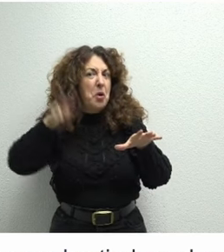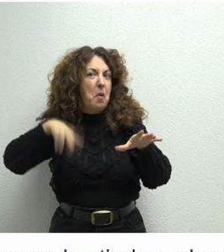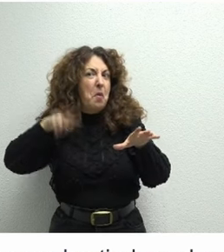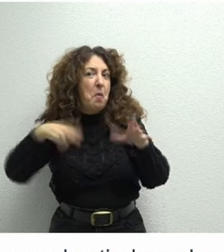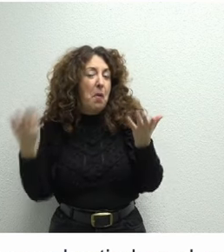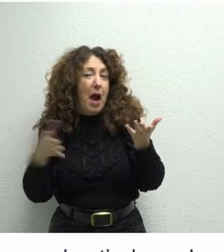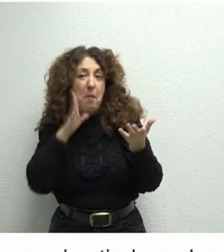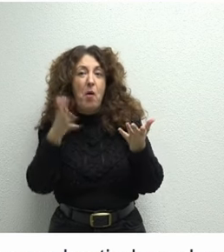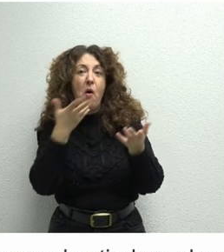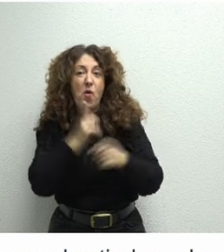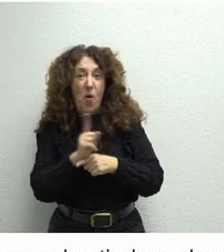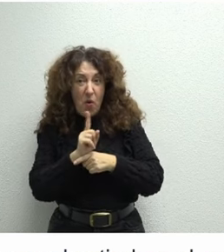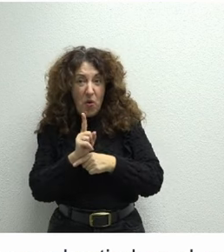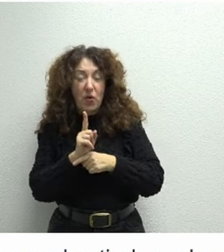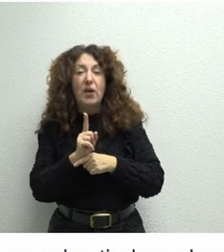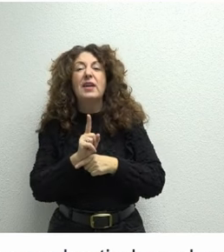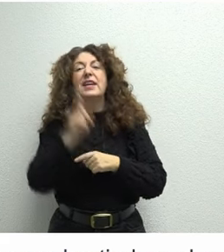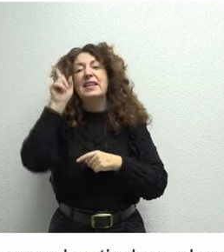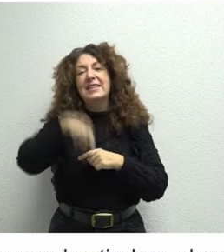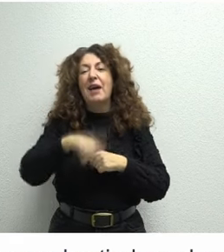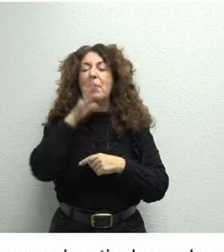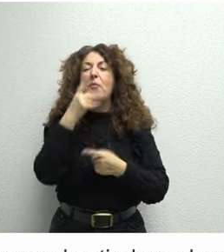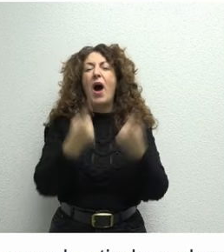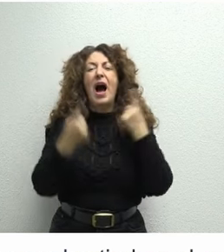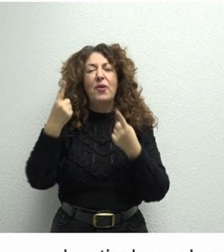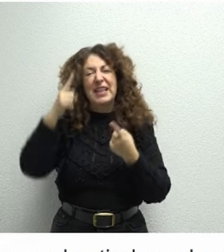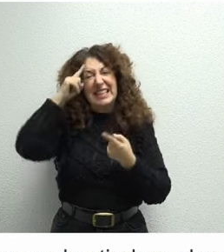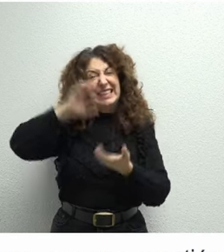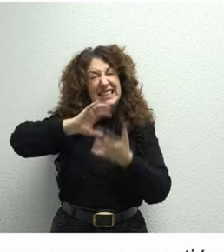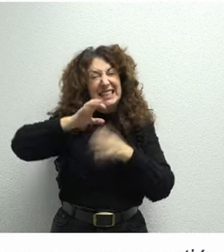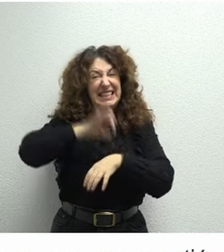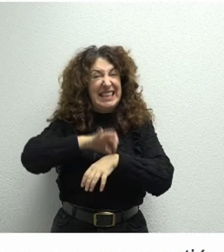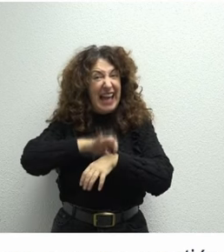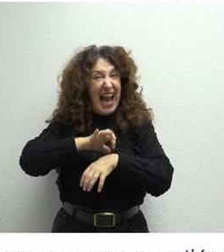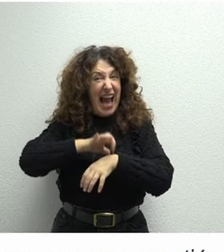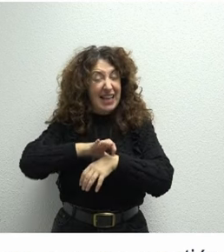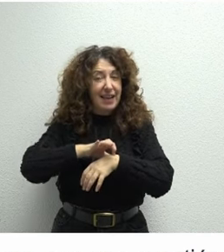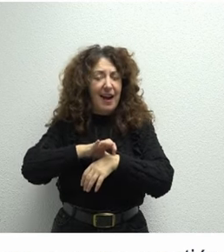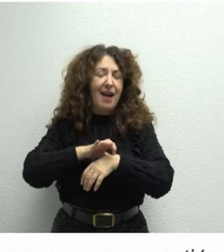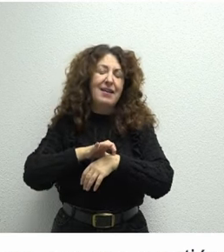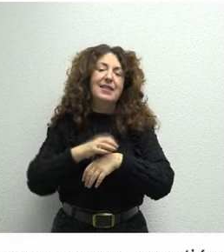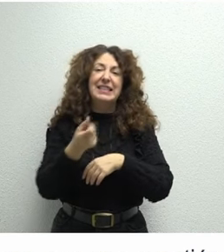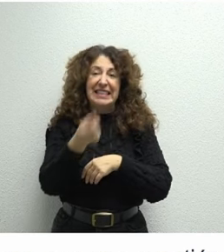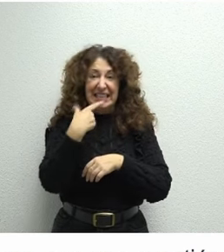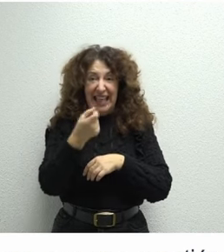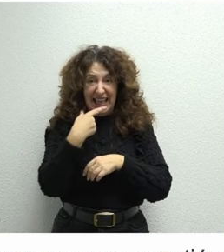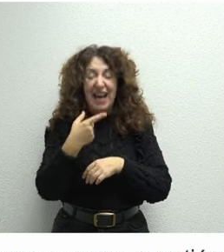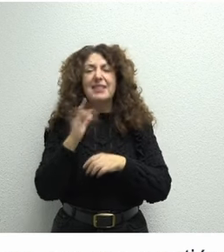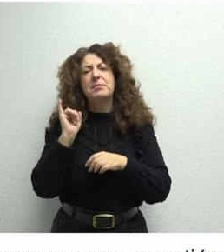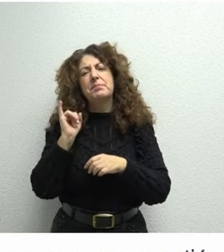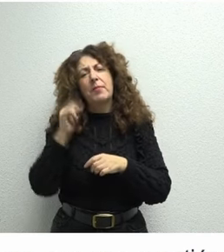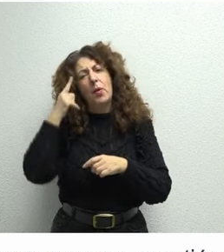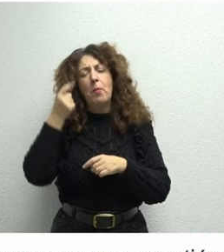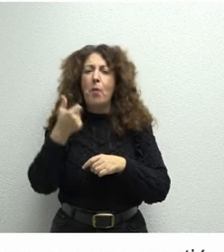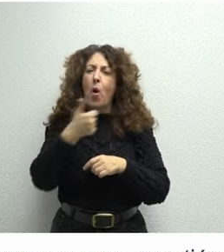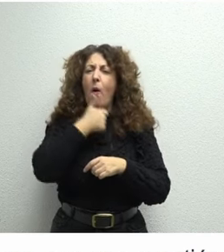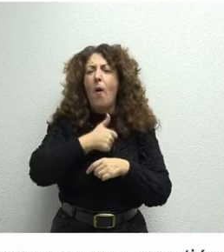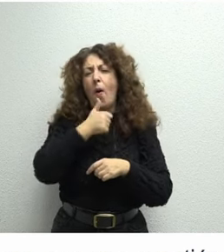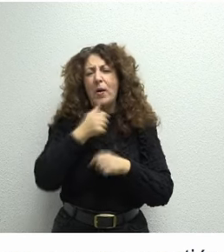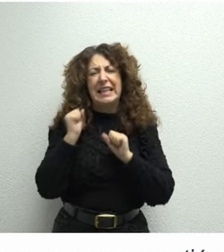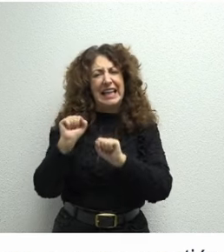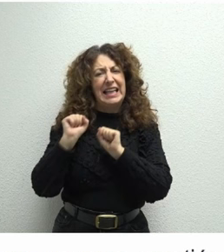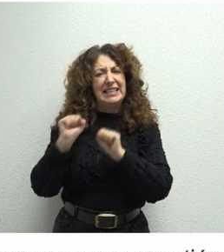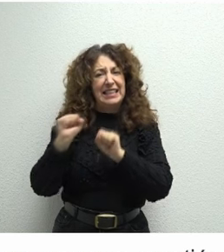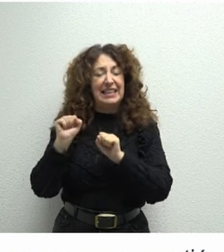esto ha influido algunas resistencias que hemos tenido los psiquiatras eh que la hemos tenido también con otros aspectos como son las adiciones las adiciones